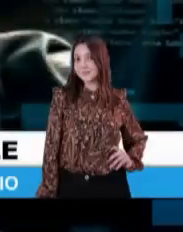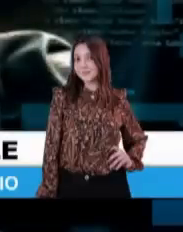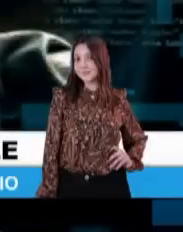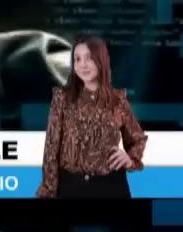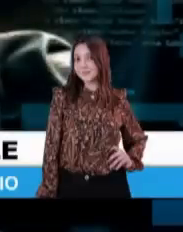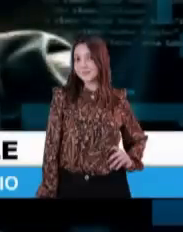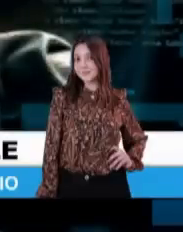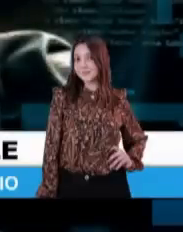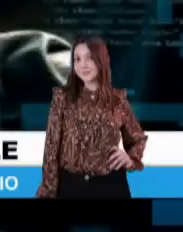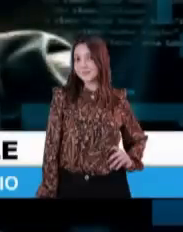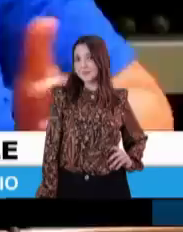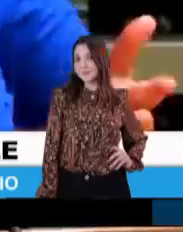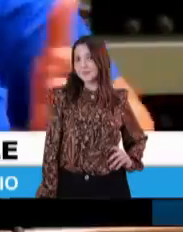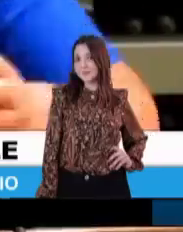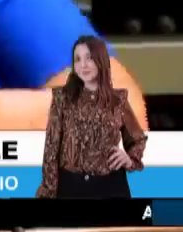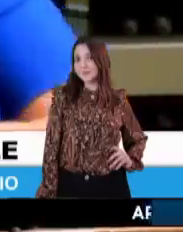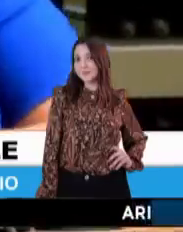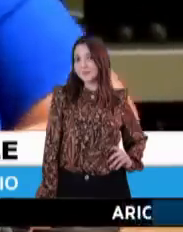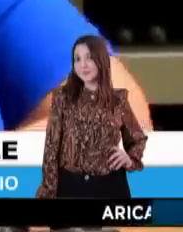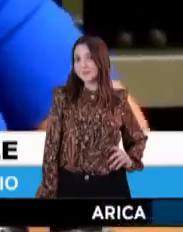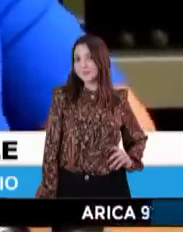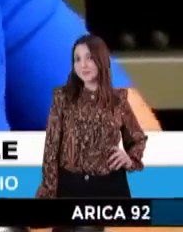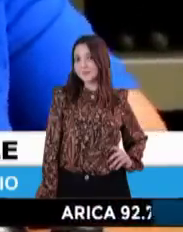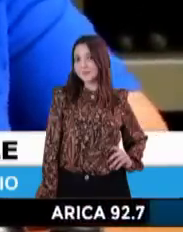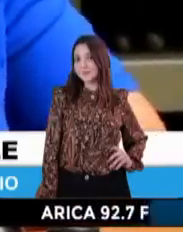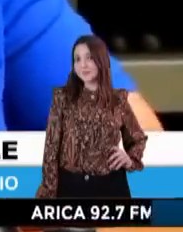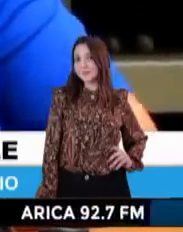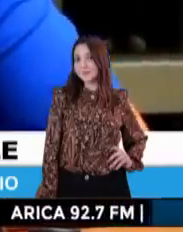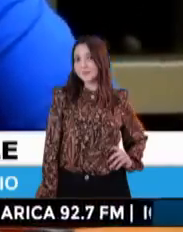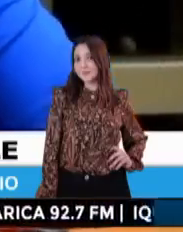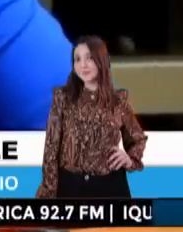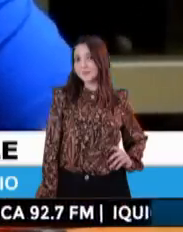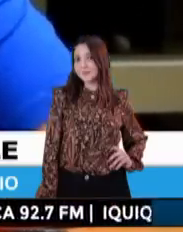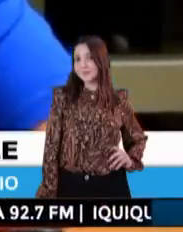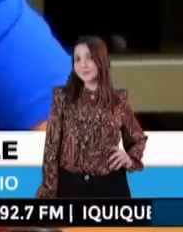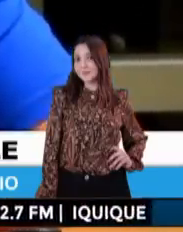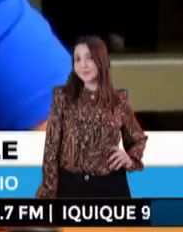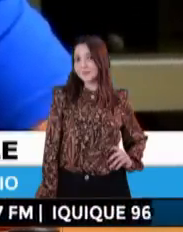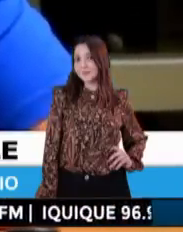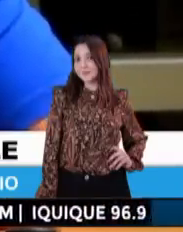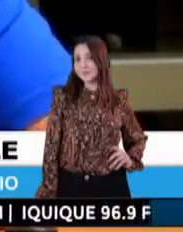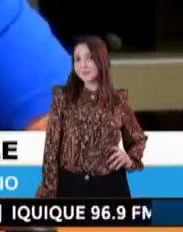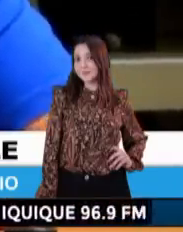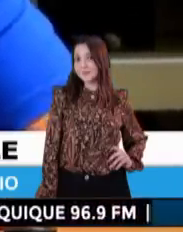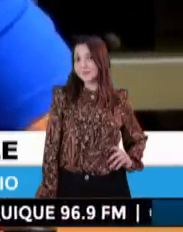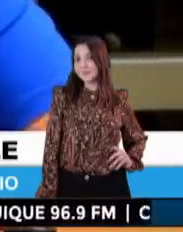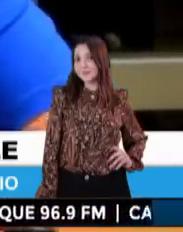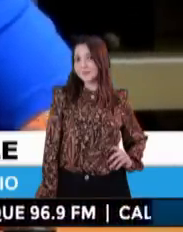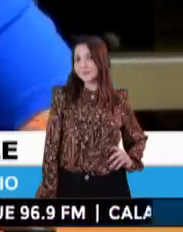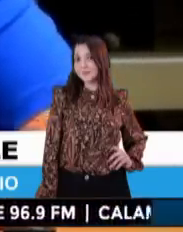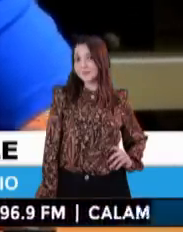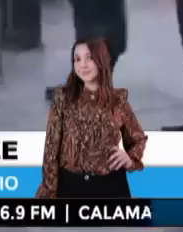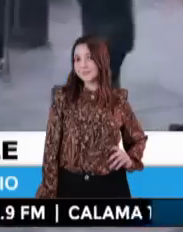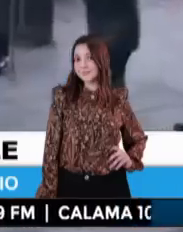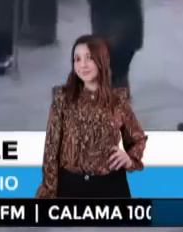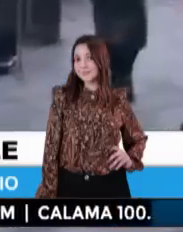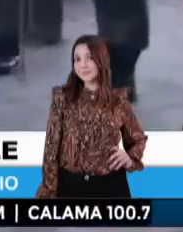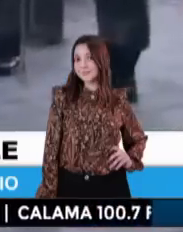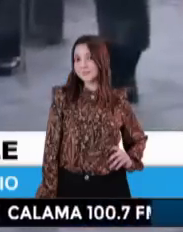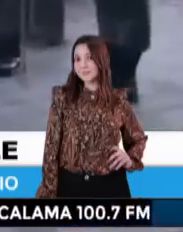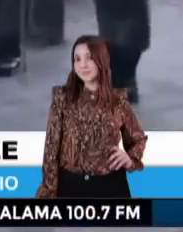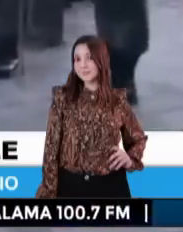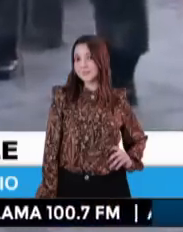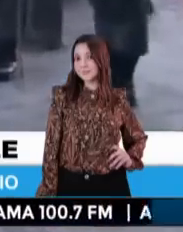La secretaria de Estado asistirá al Senado y a la Cámara de Diputadas y Diputados junto al subsecretario de la cartera,